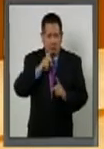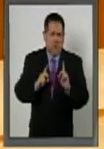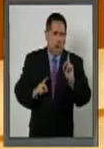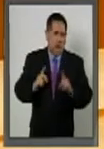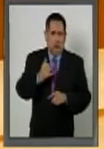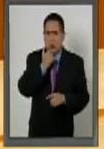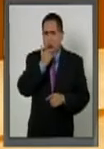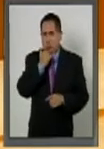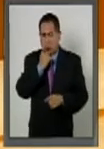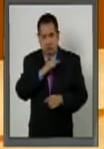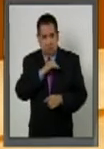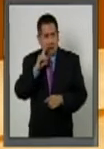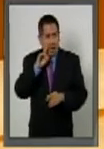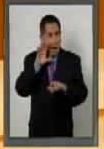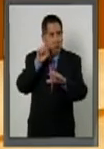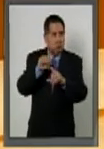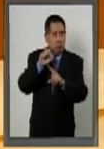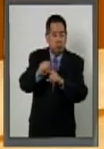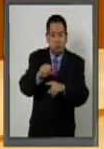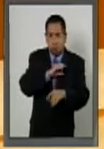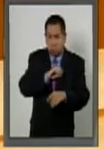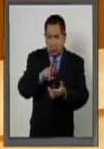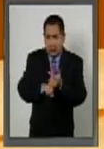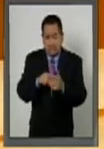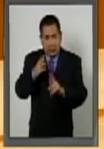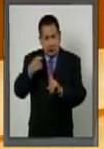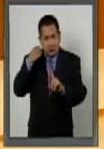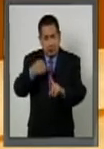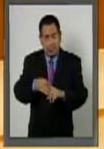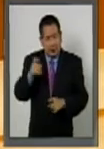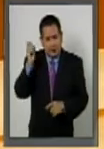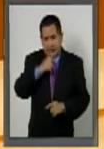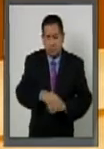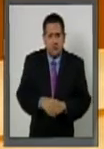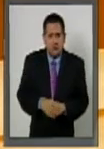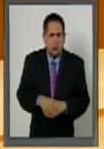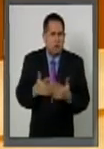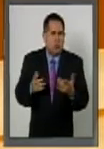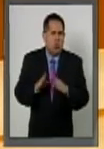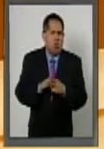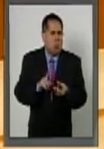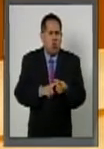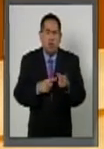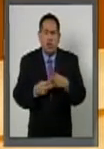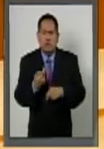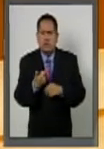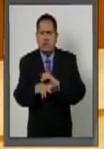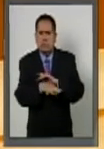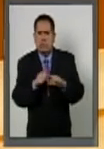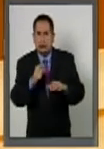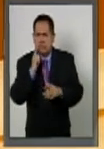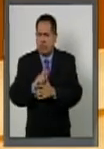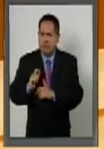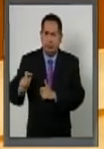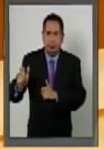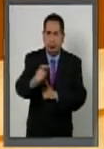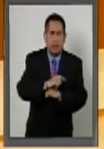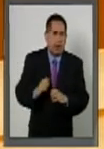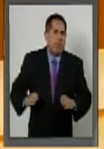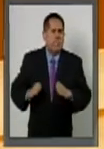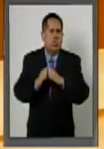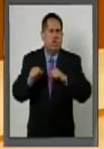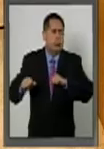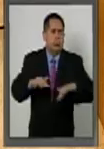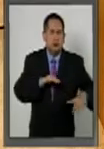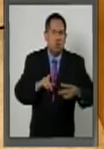que puedan alcanzarse estas metas económicas. ¿De dónde vamos a sacar recursos para atender la emergencia del